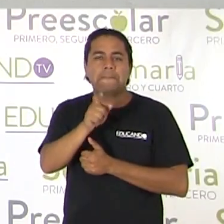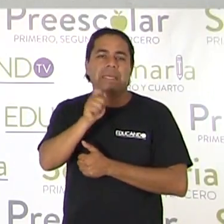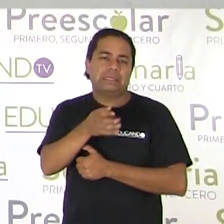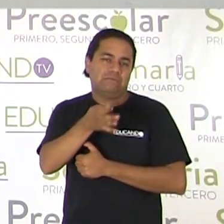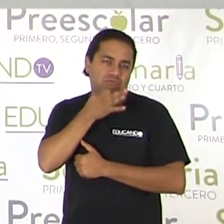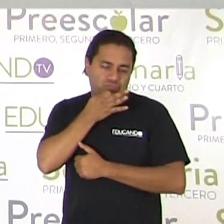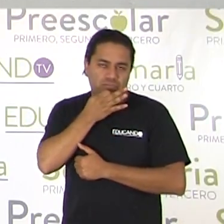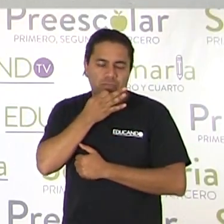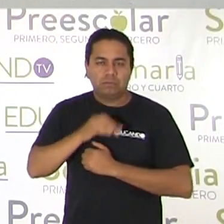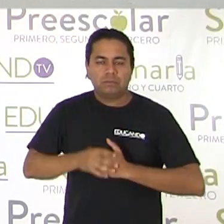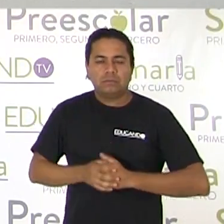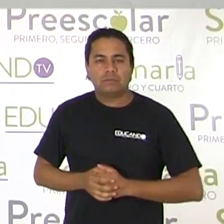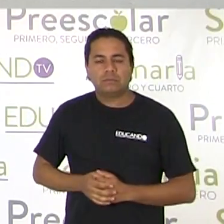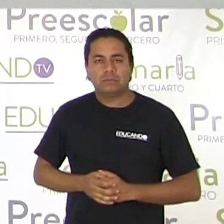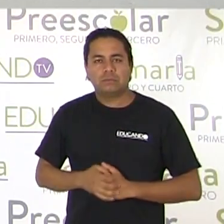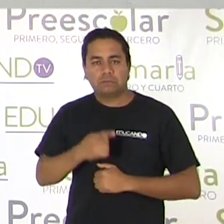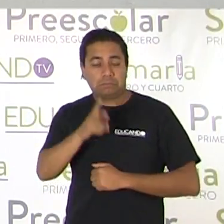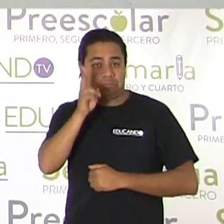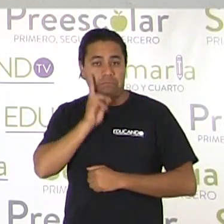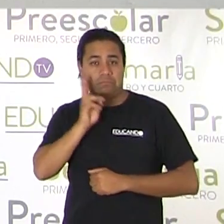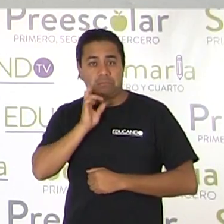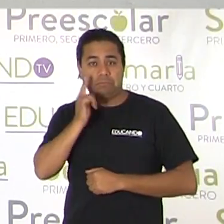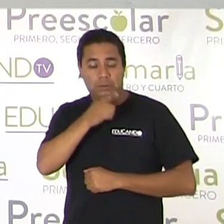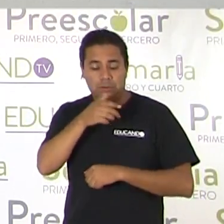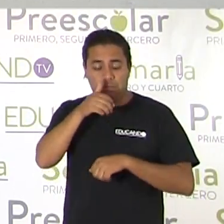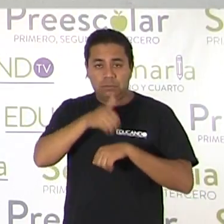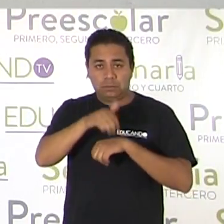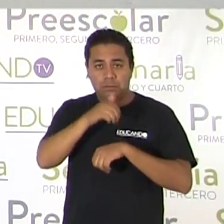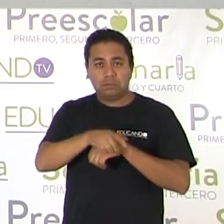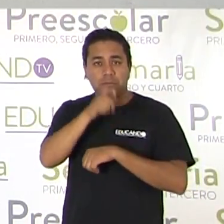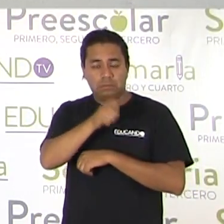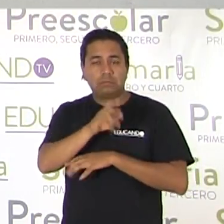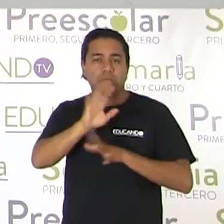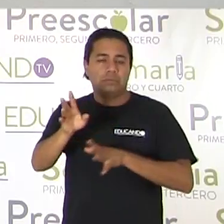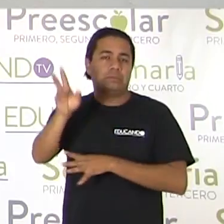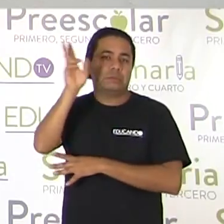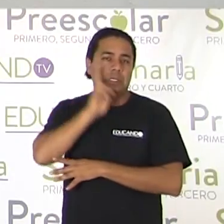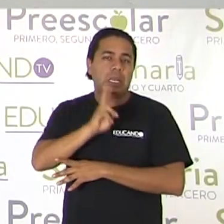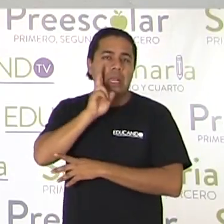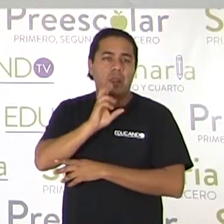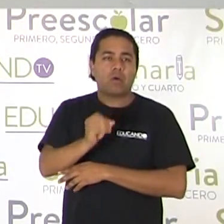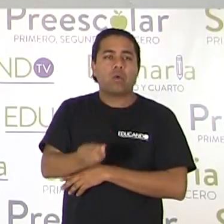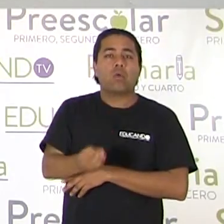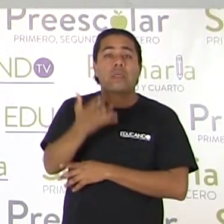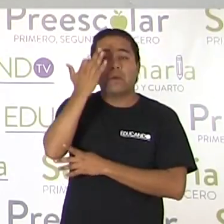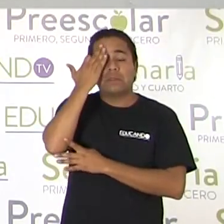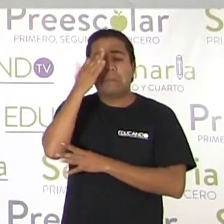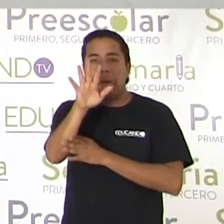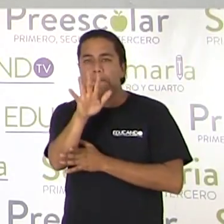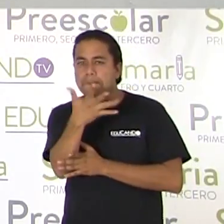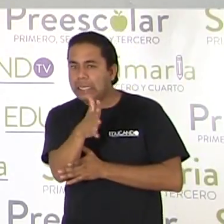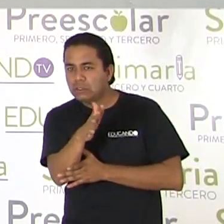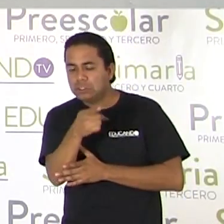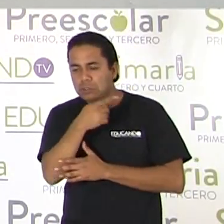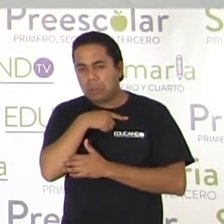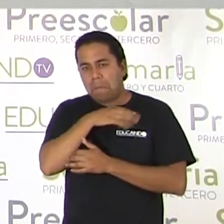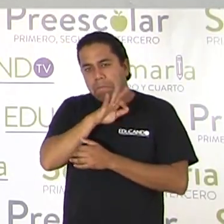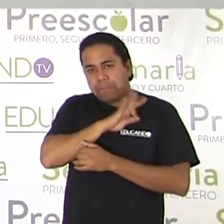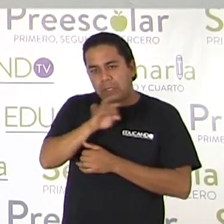minutos. Y si te puedes dar cuenta, con este número ya estamos estimando ¿qué tiempo aproximadamente nos podemos